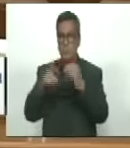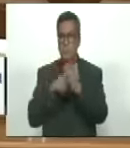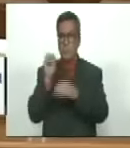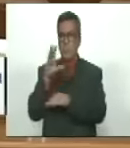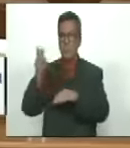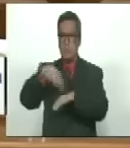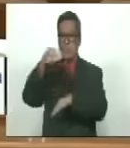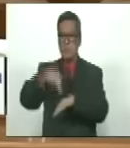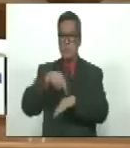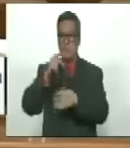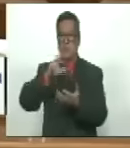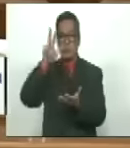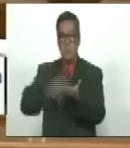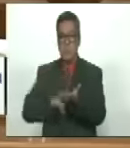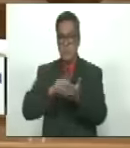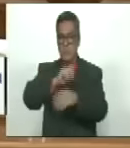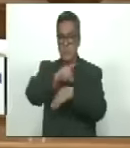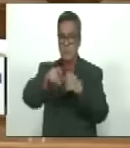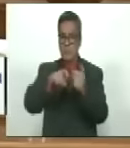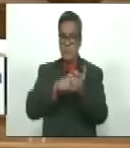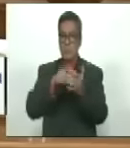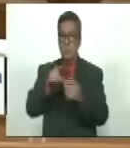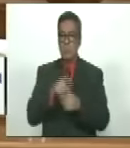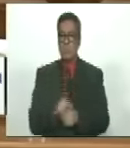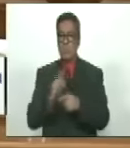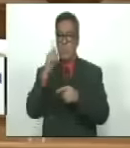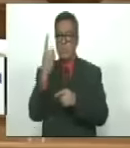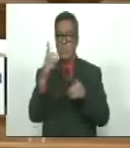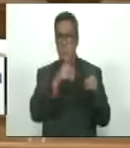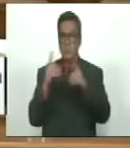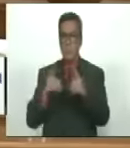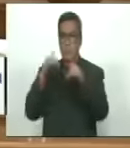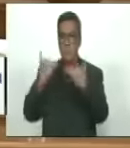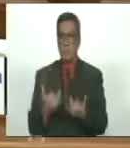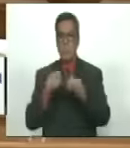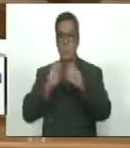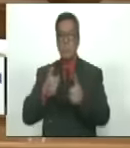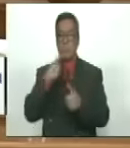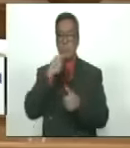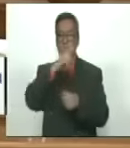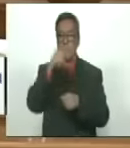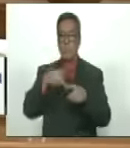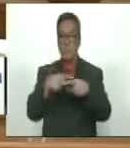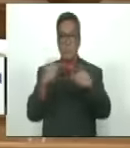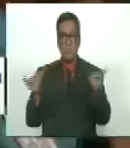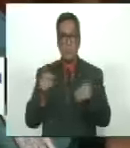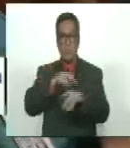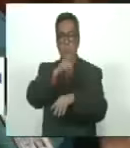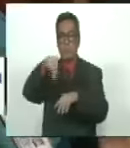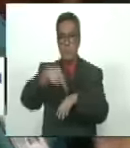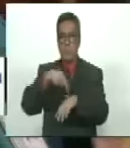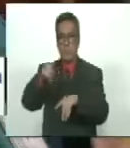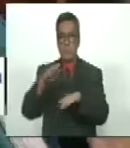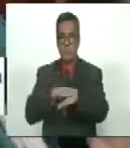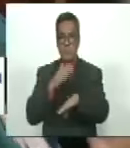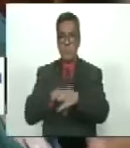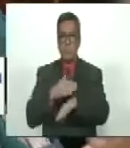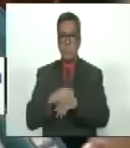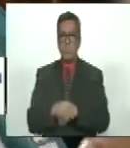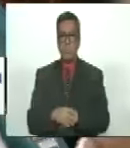Asamblea Nacional. Se aprobó por unanimidad en primera discusión y hoy arranca la consulta pública nacional. Hoy jueves,